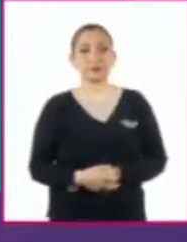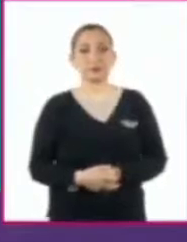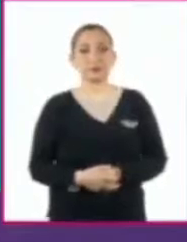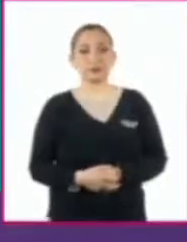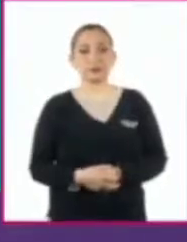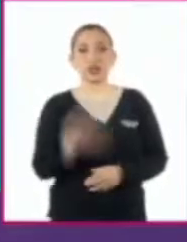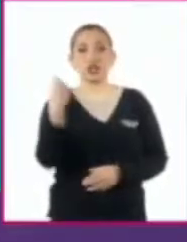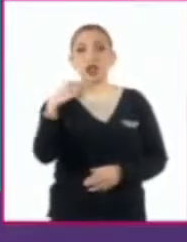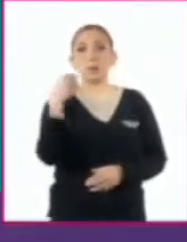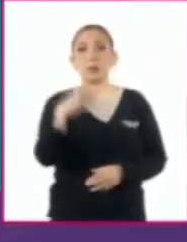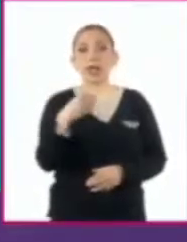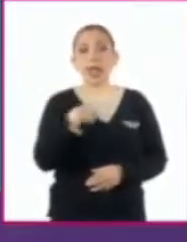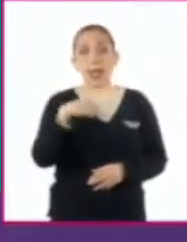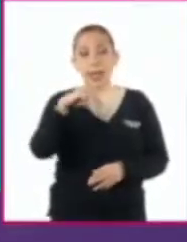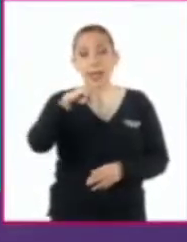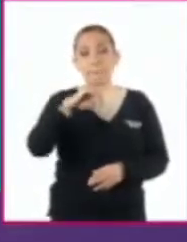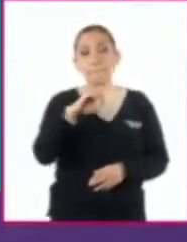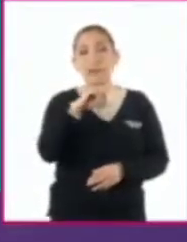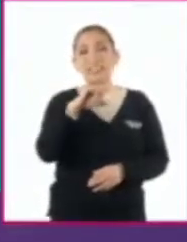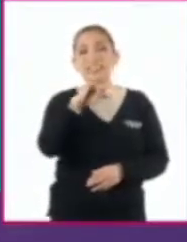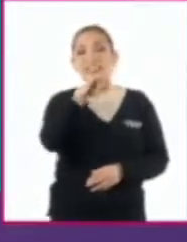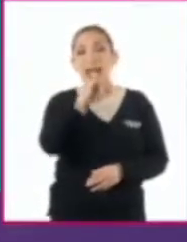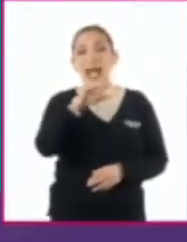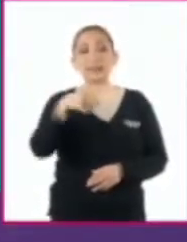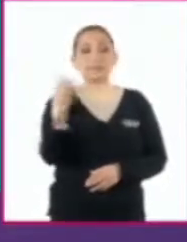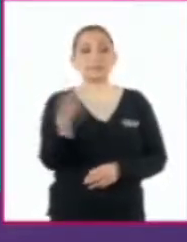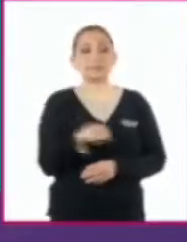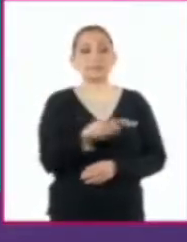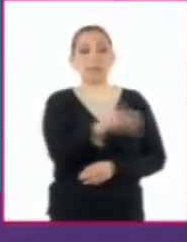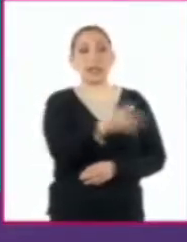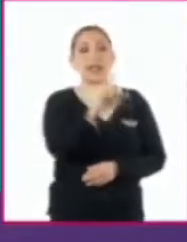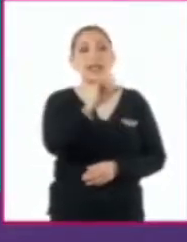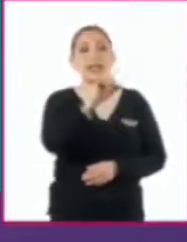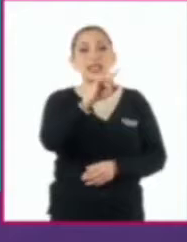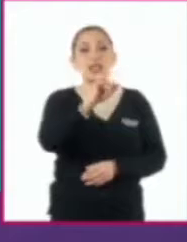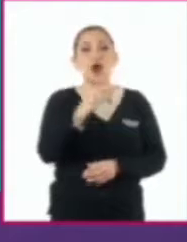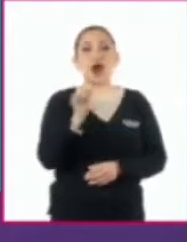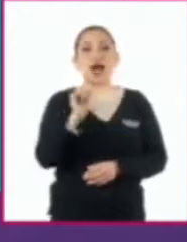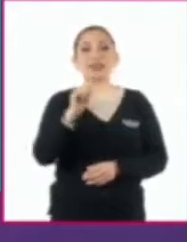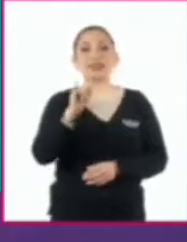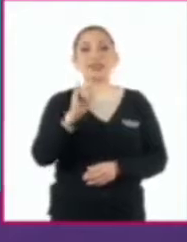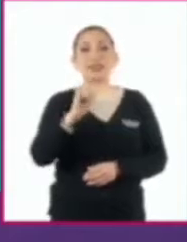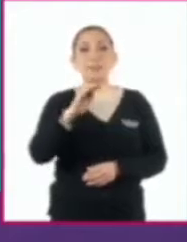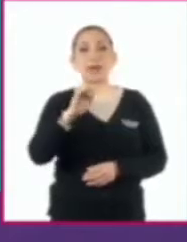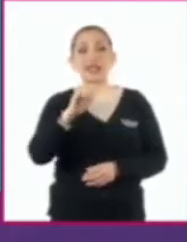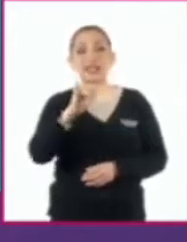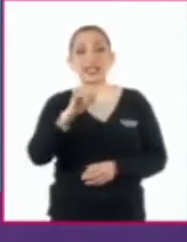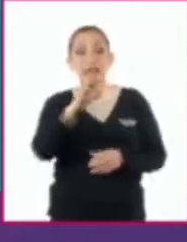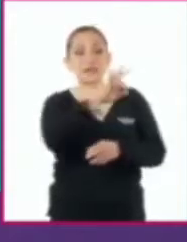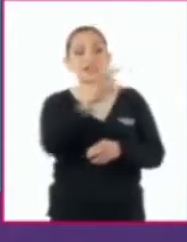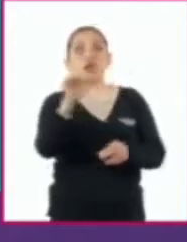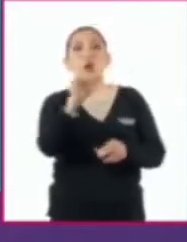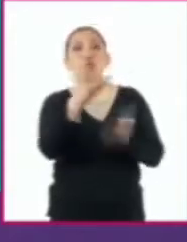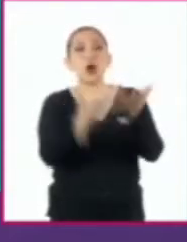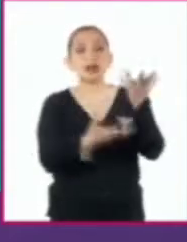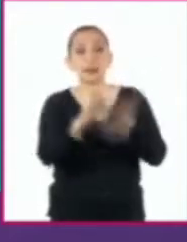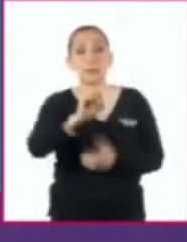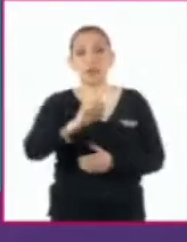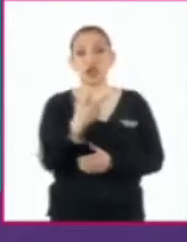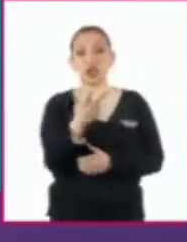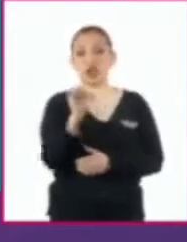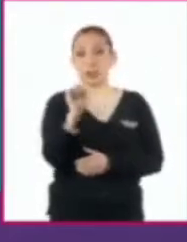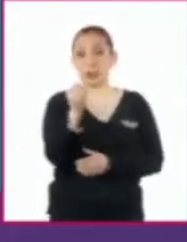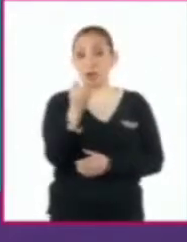Coloquen el nombre de la mezcla, que en este caso la denominaremos líquido antibacterial. Fecha de elaboración 28